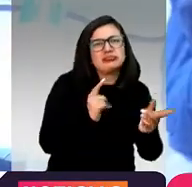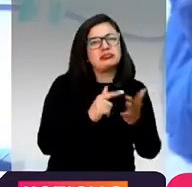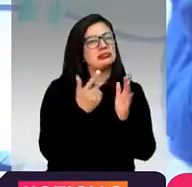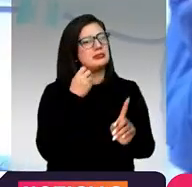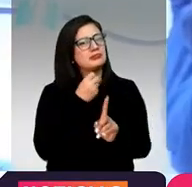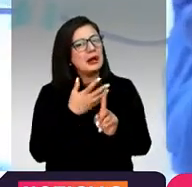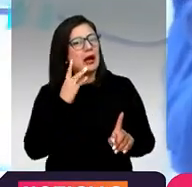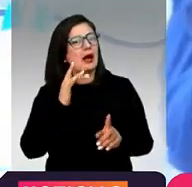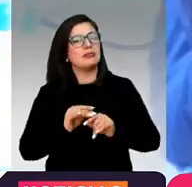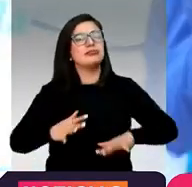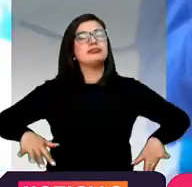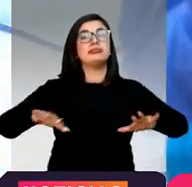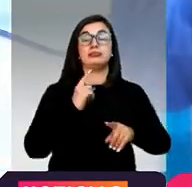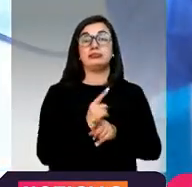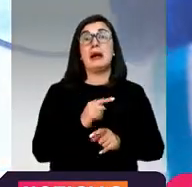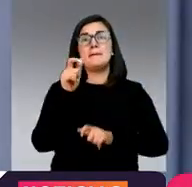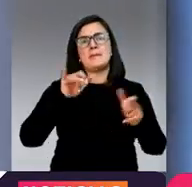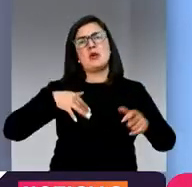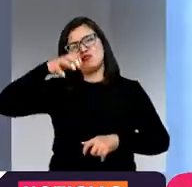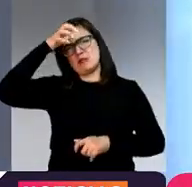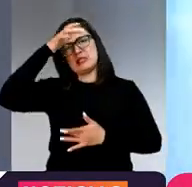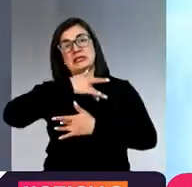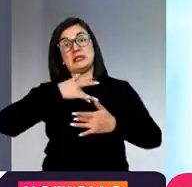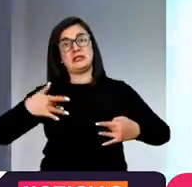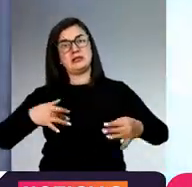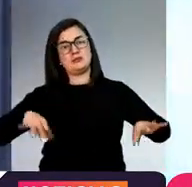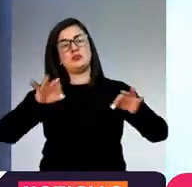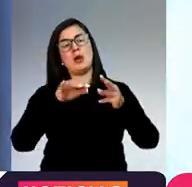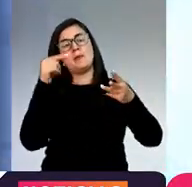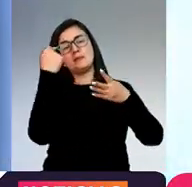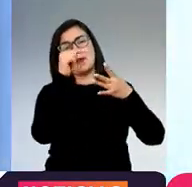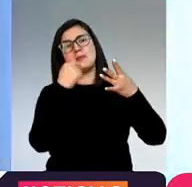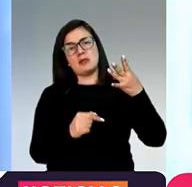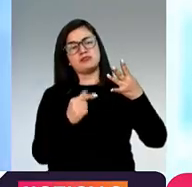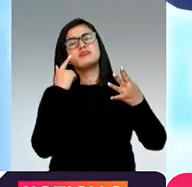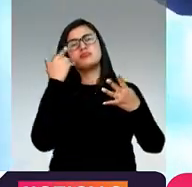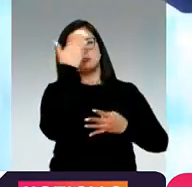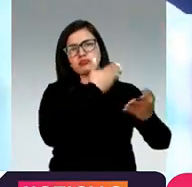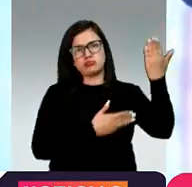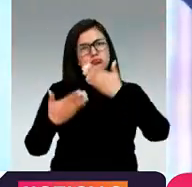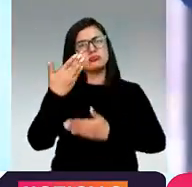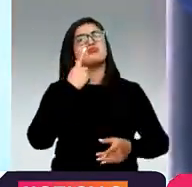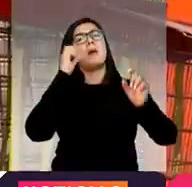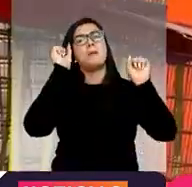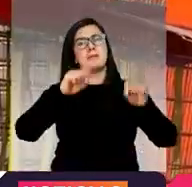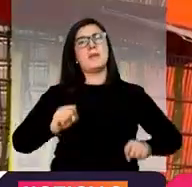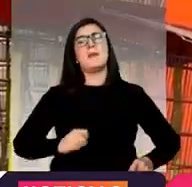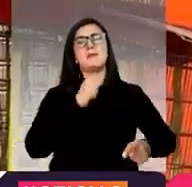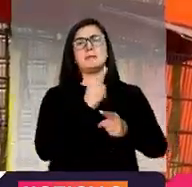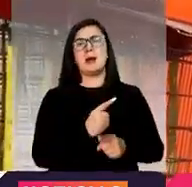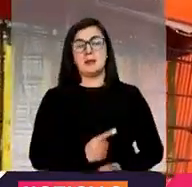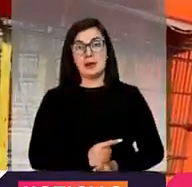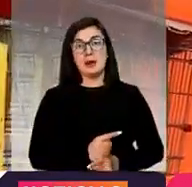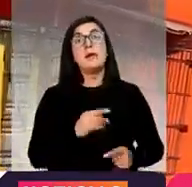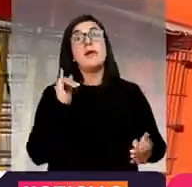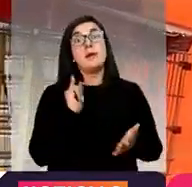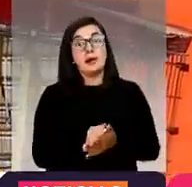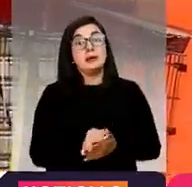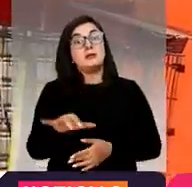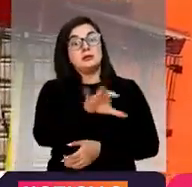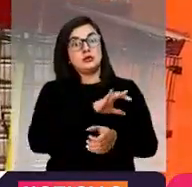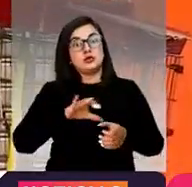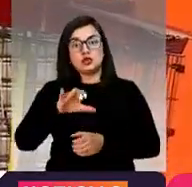vacunación. Según los expertos en salud, son tres vacunas que ya pasaron por tres etapas para validar su efectividad, y el hecho de que la ciudadanía